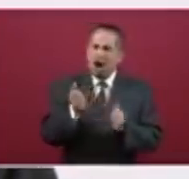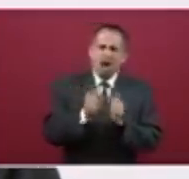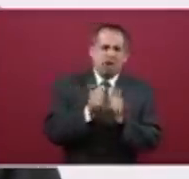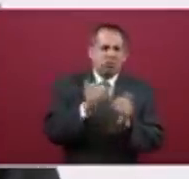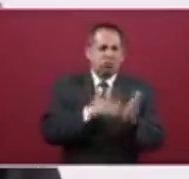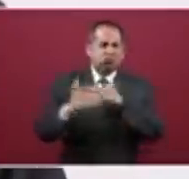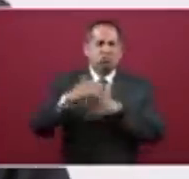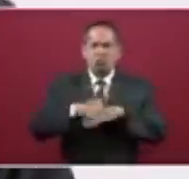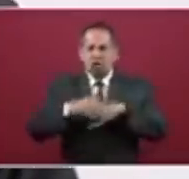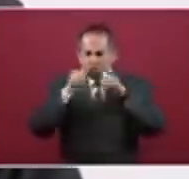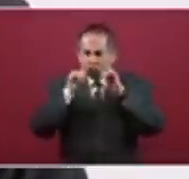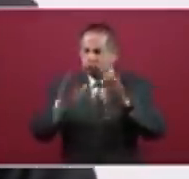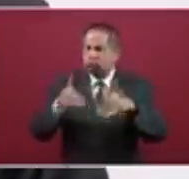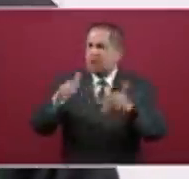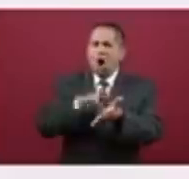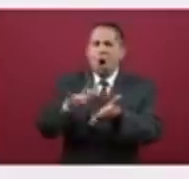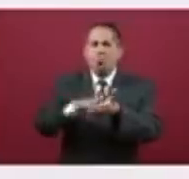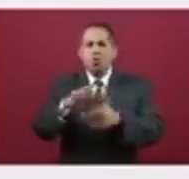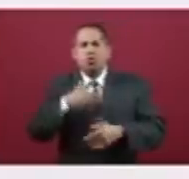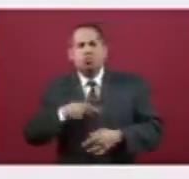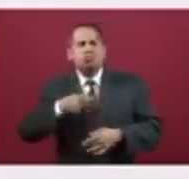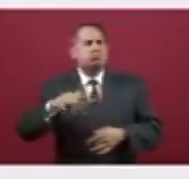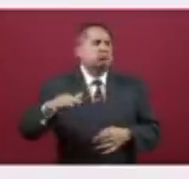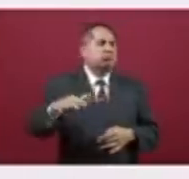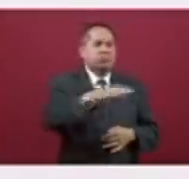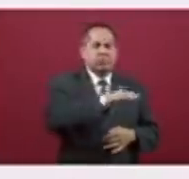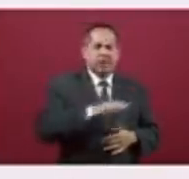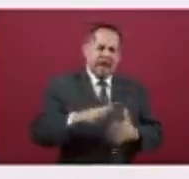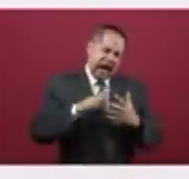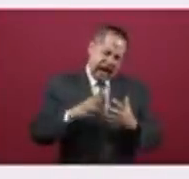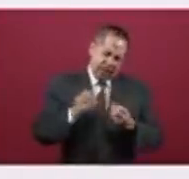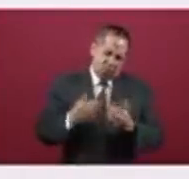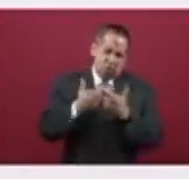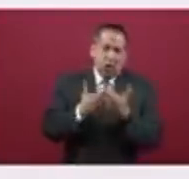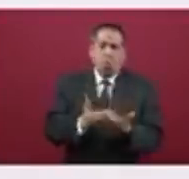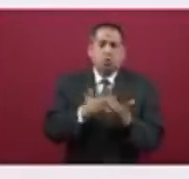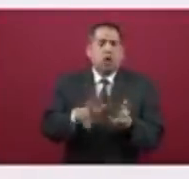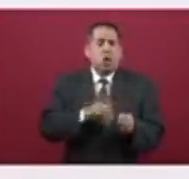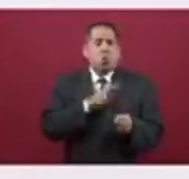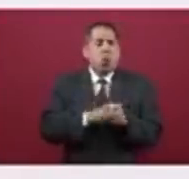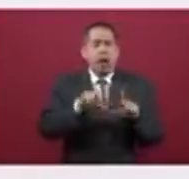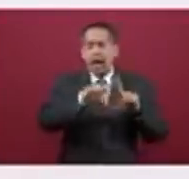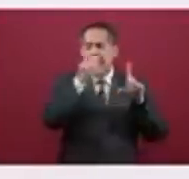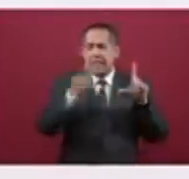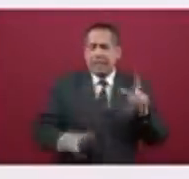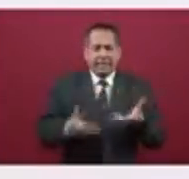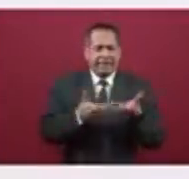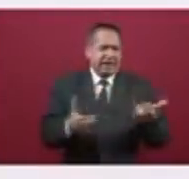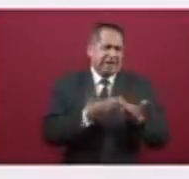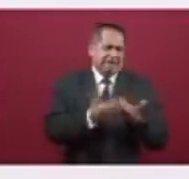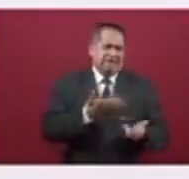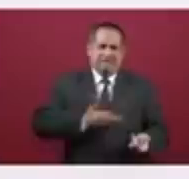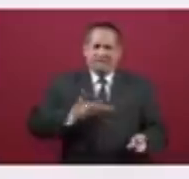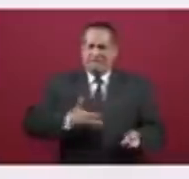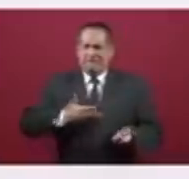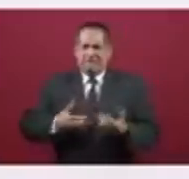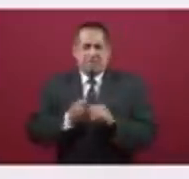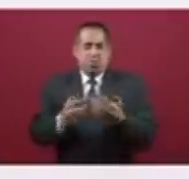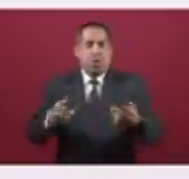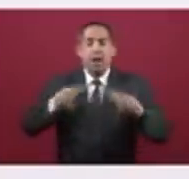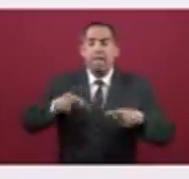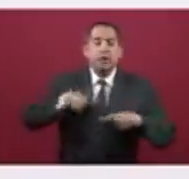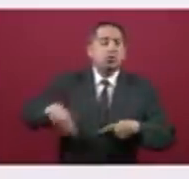social porque tenemos muchos recursos naturales contamos con un pueblo bueno